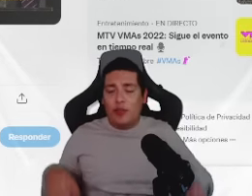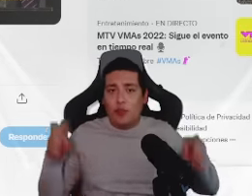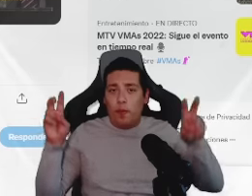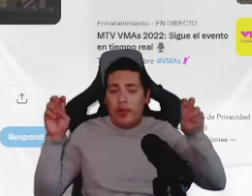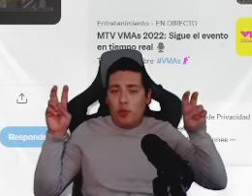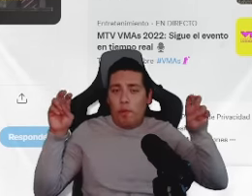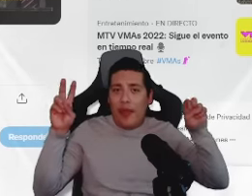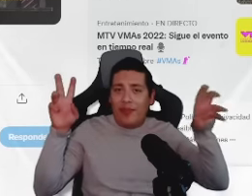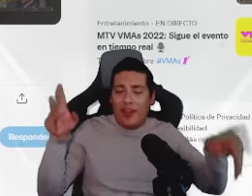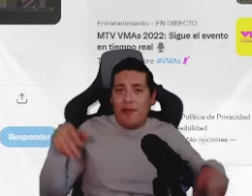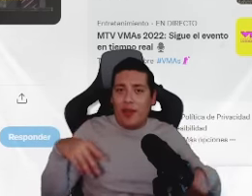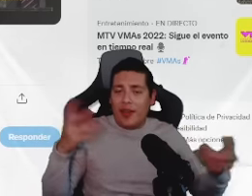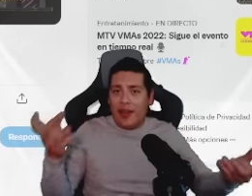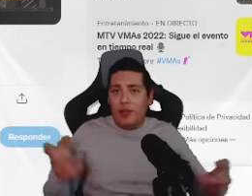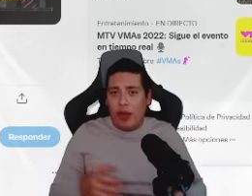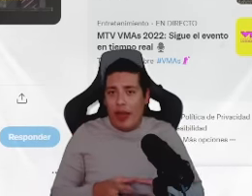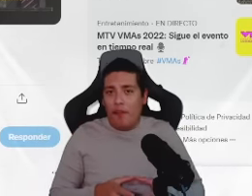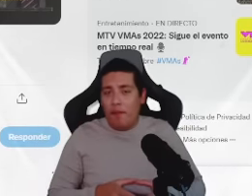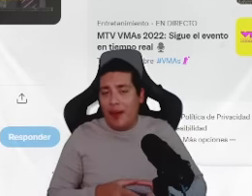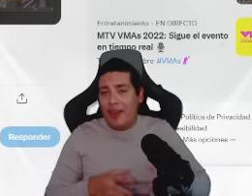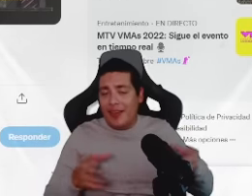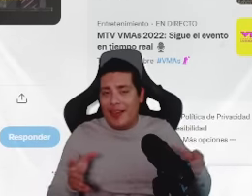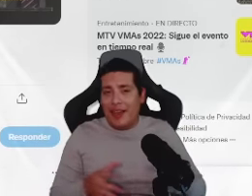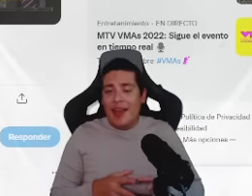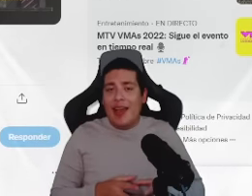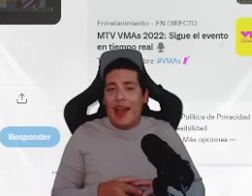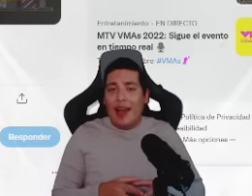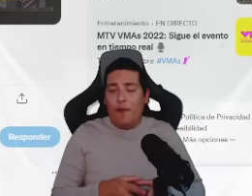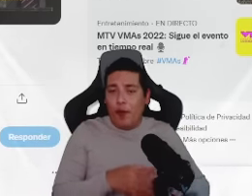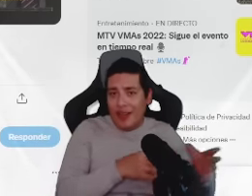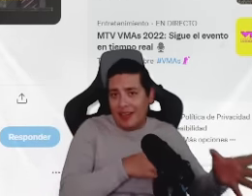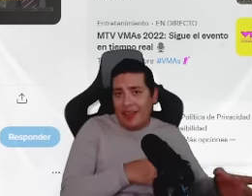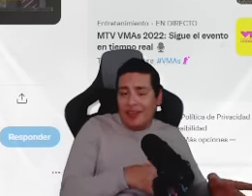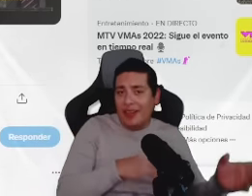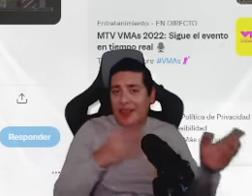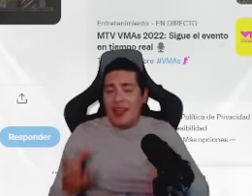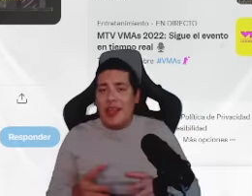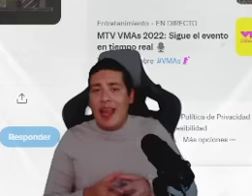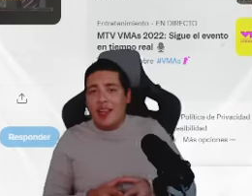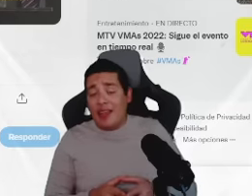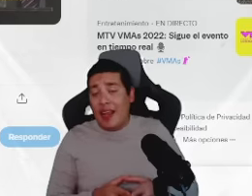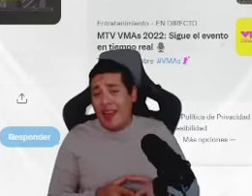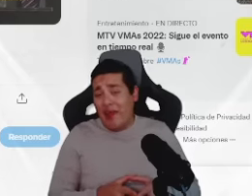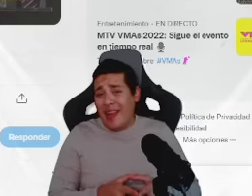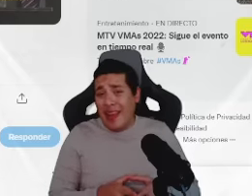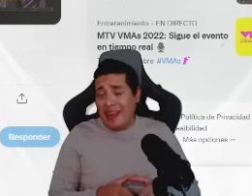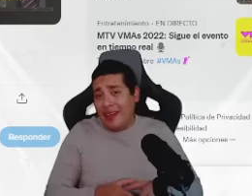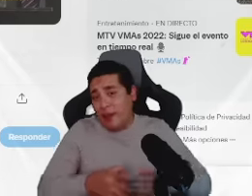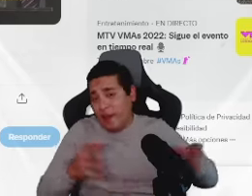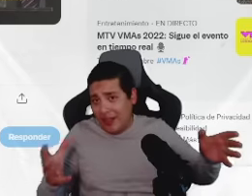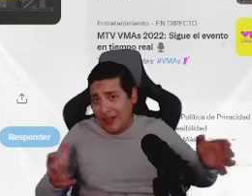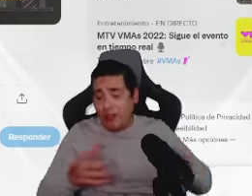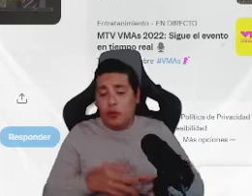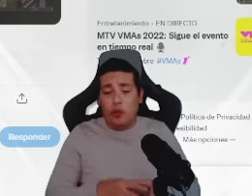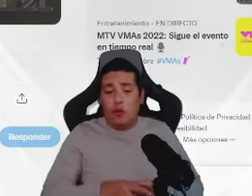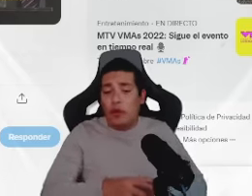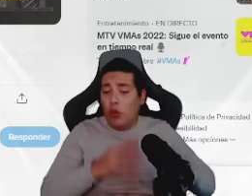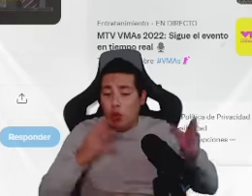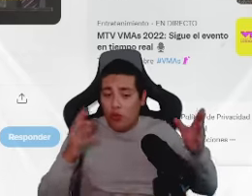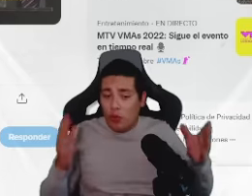supuesto operativo que realizó la afip para detener a florence cassez y a israel vallarta que al final se